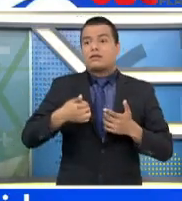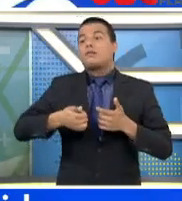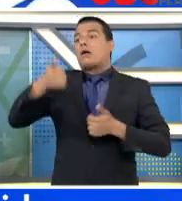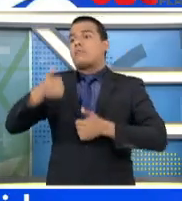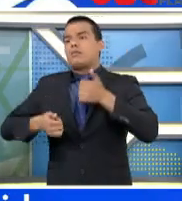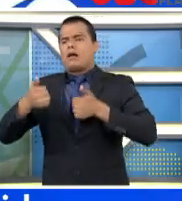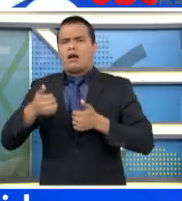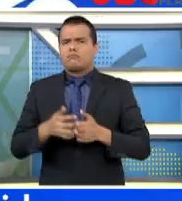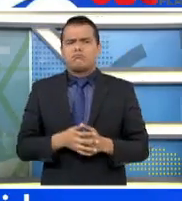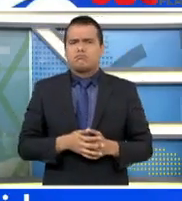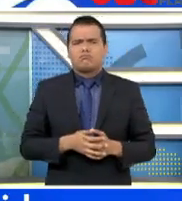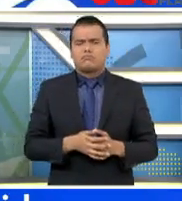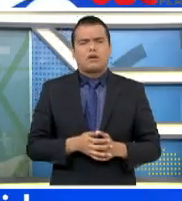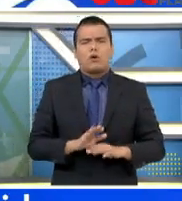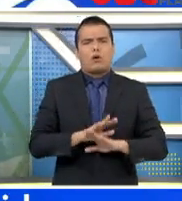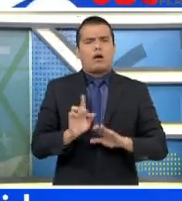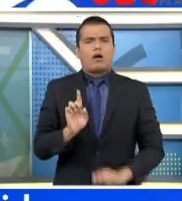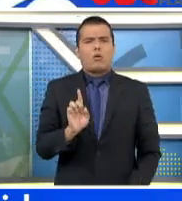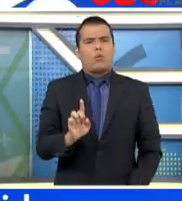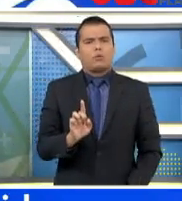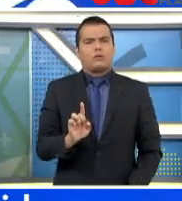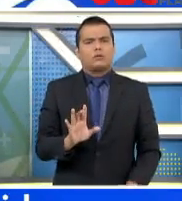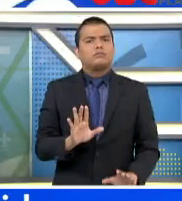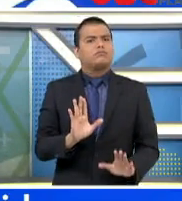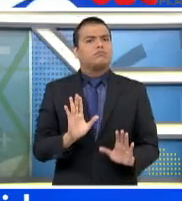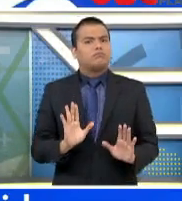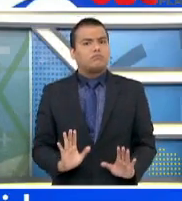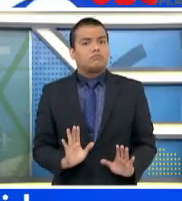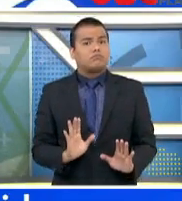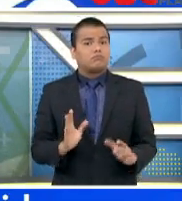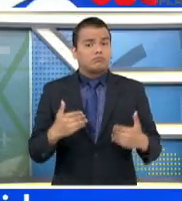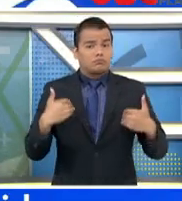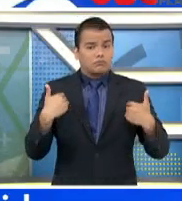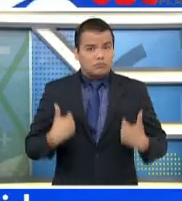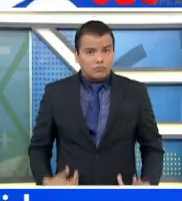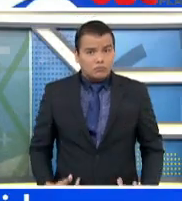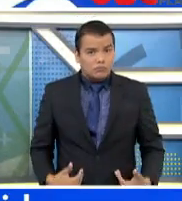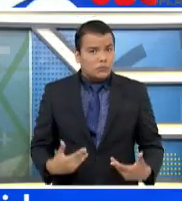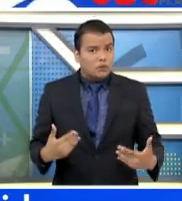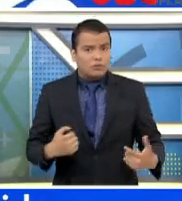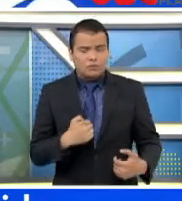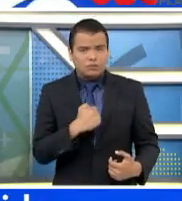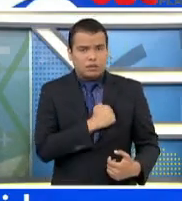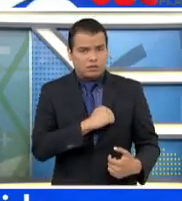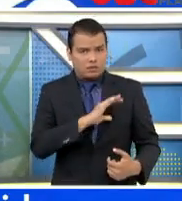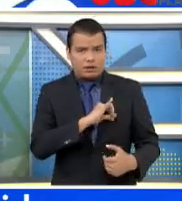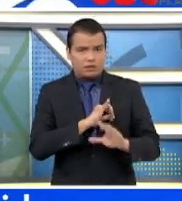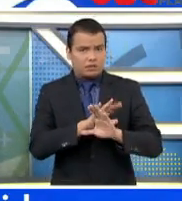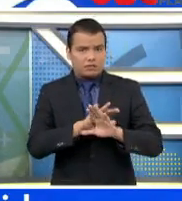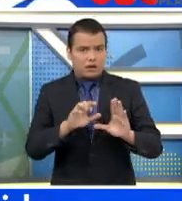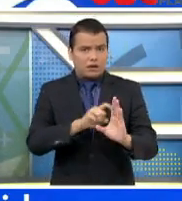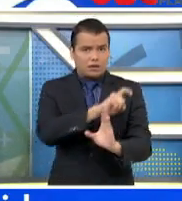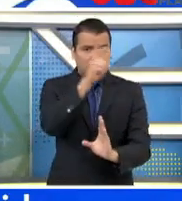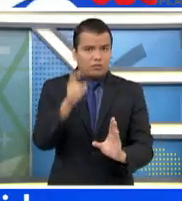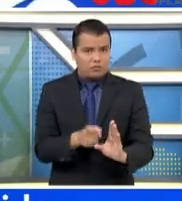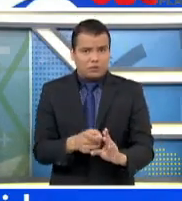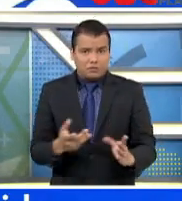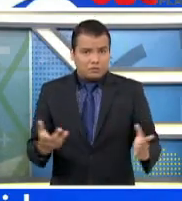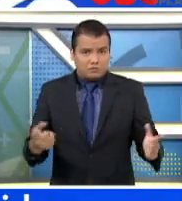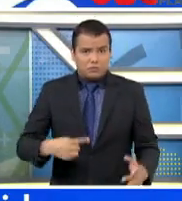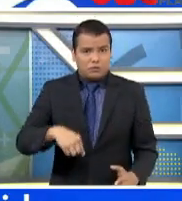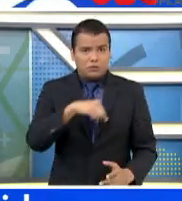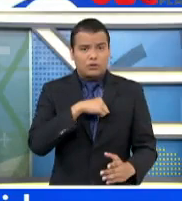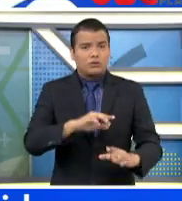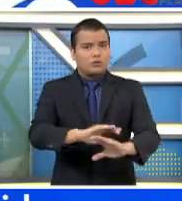otras éticas. Hay una sola, la que responsabiliza nuestro criterio con el amor que se tiene por Cali. Por eso adelantaremos la